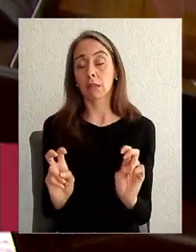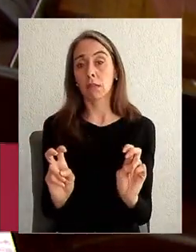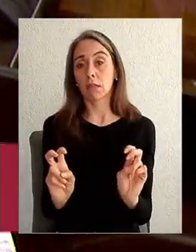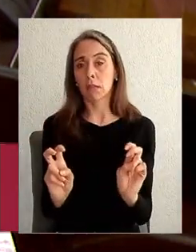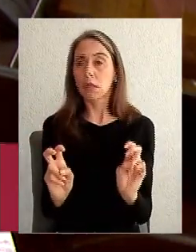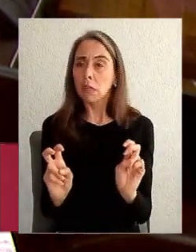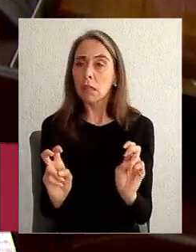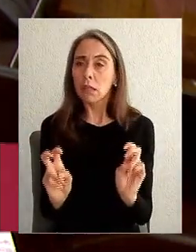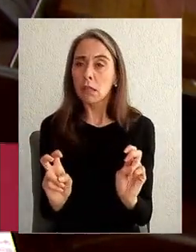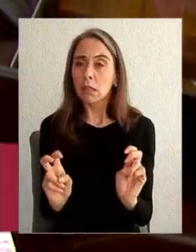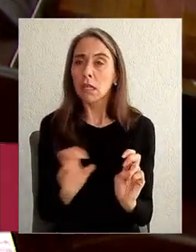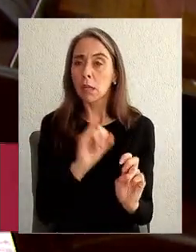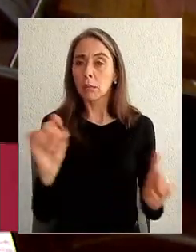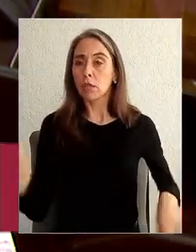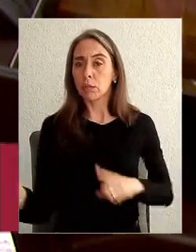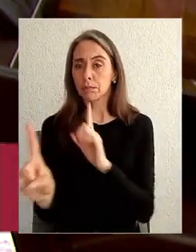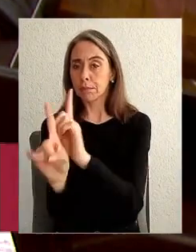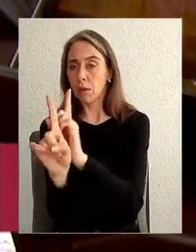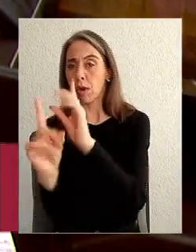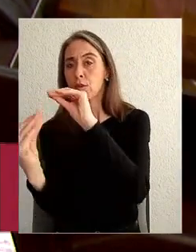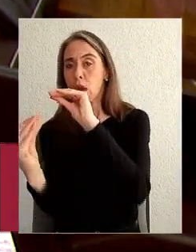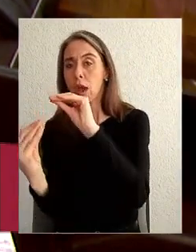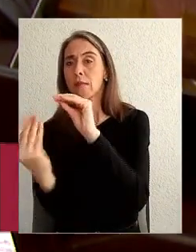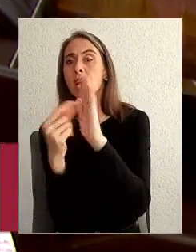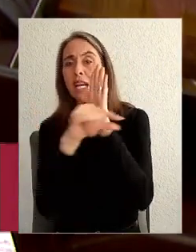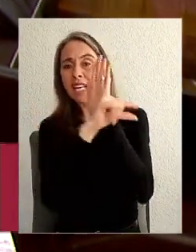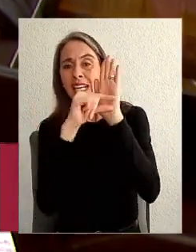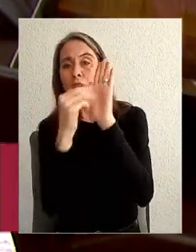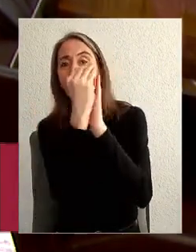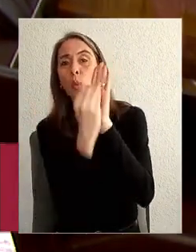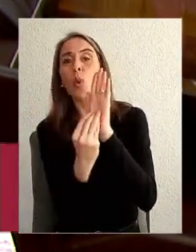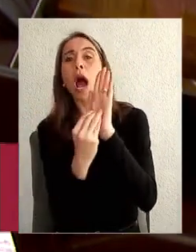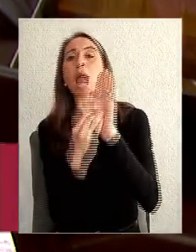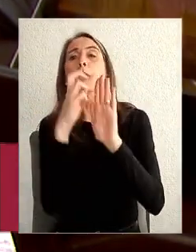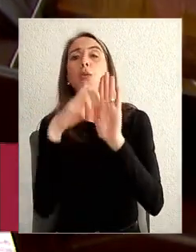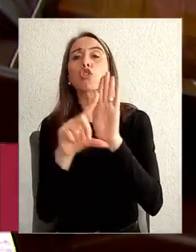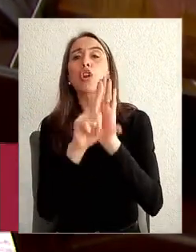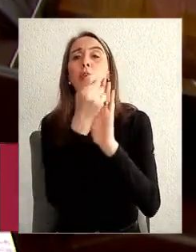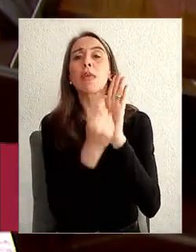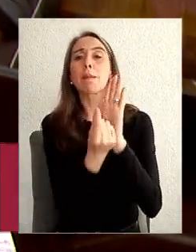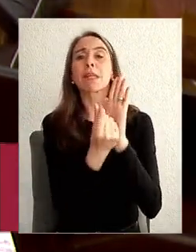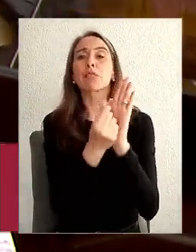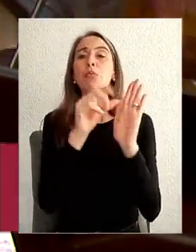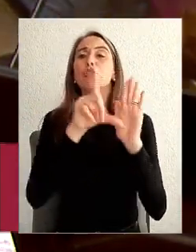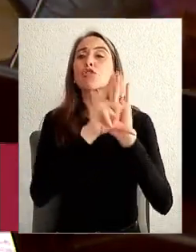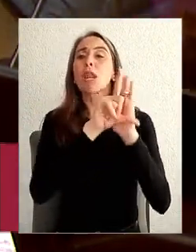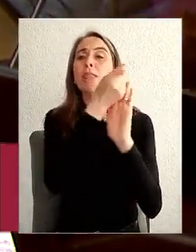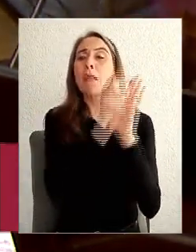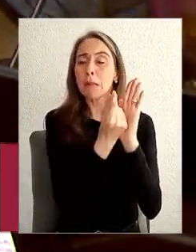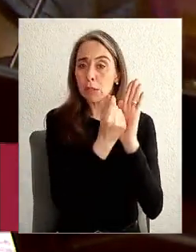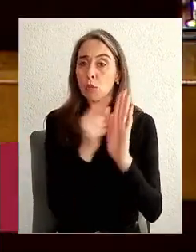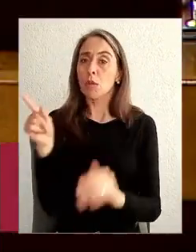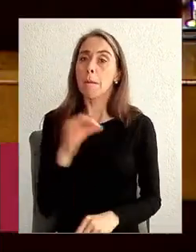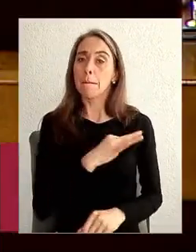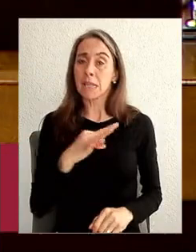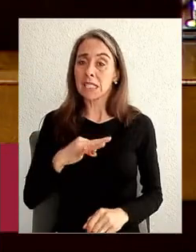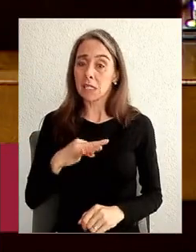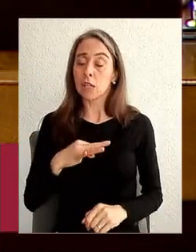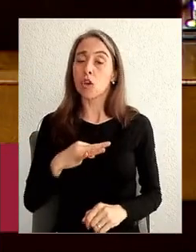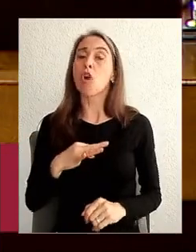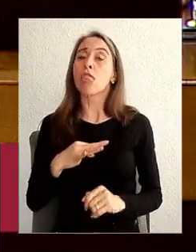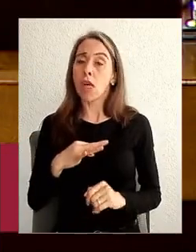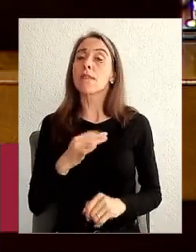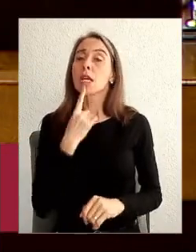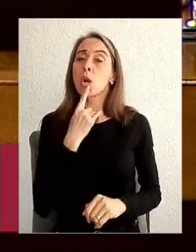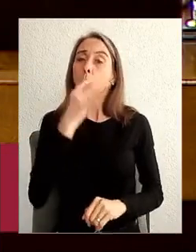hablar con usted sobre cuál es la glosa precisa, qué sé yo, pero creo que tiene que haber un compromiso del Ministerio con los trabajadores de salud. He dicho, señor presidente. Muchas